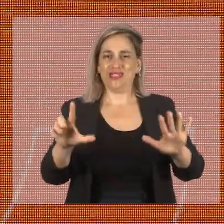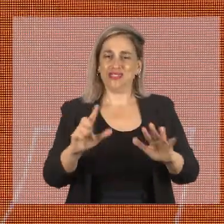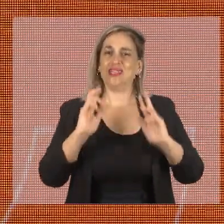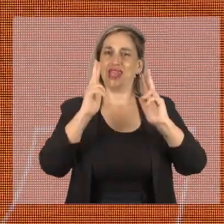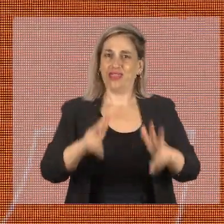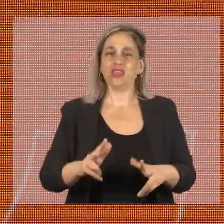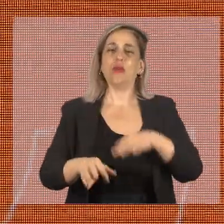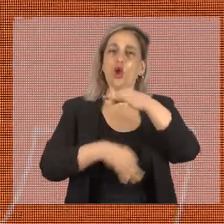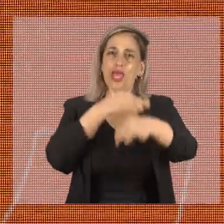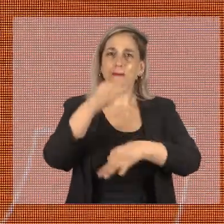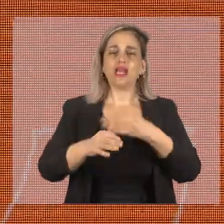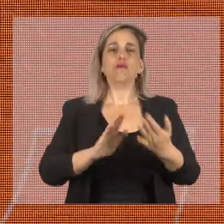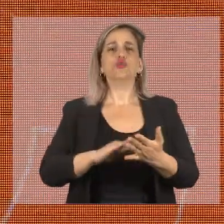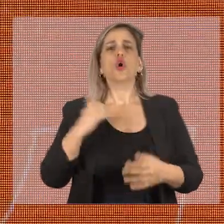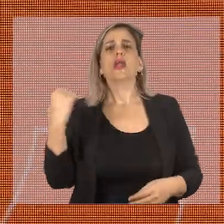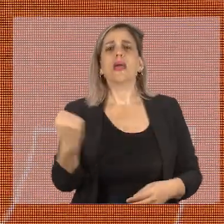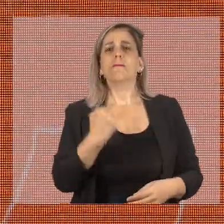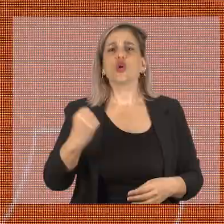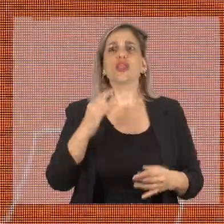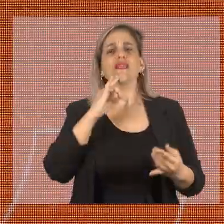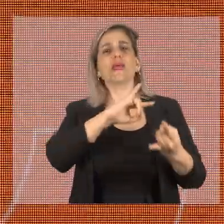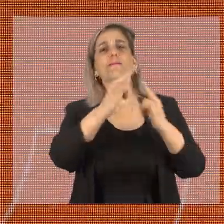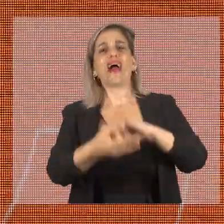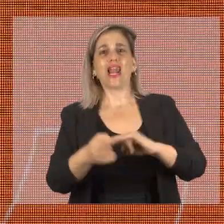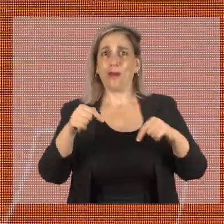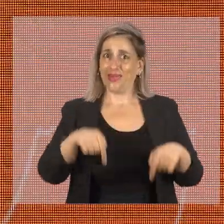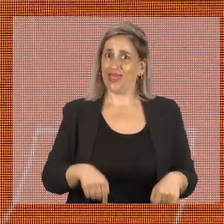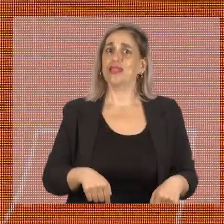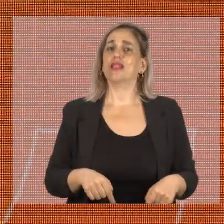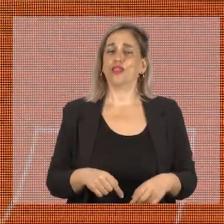2017, hablé de la importancia que iba a tener el Parlamento